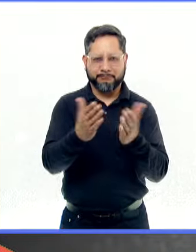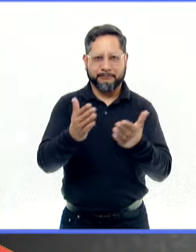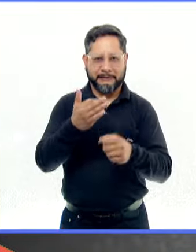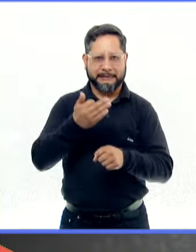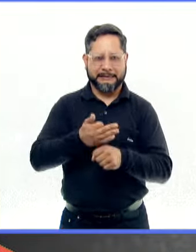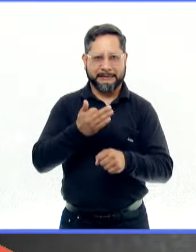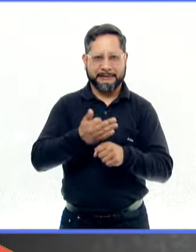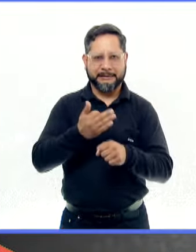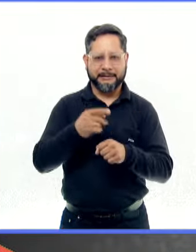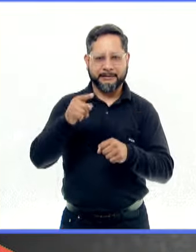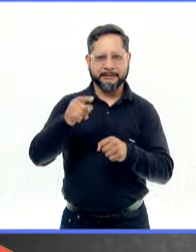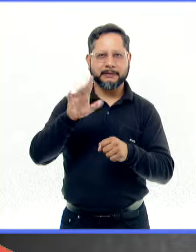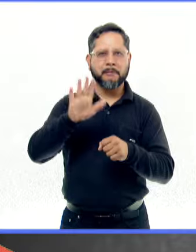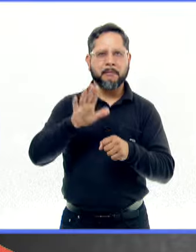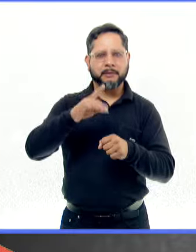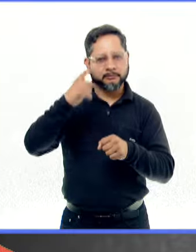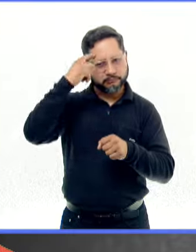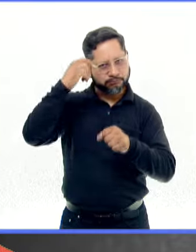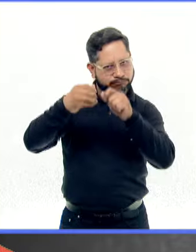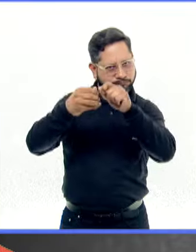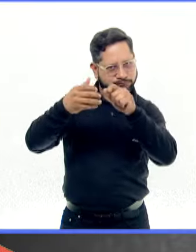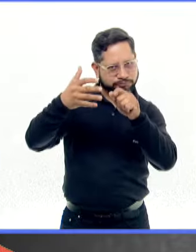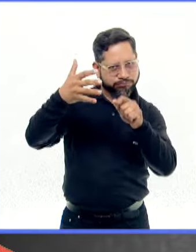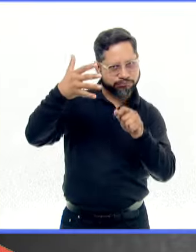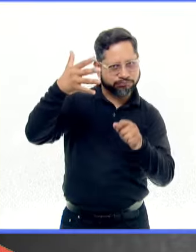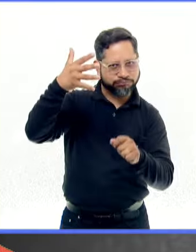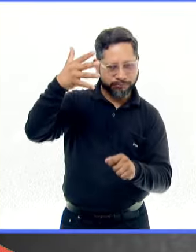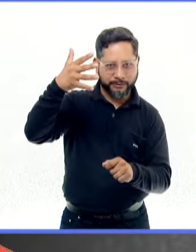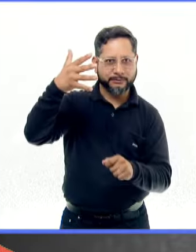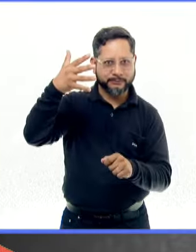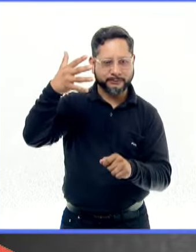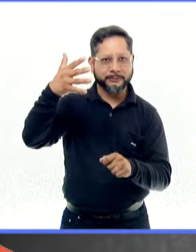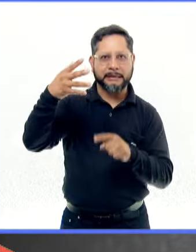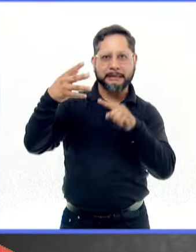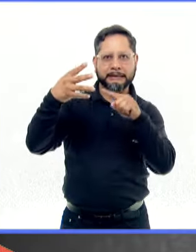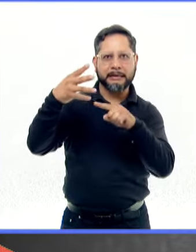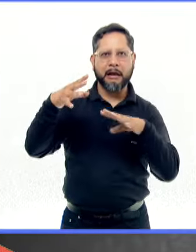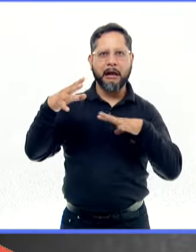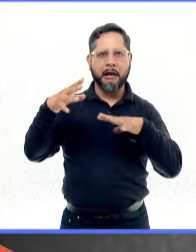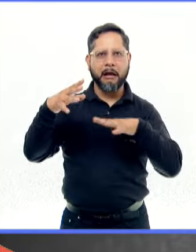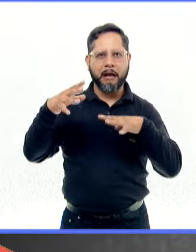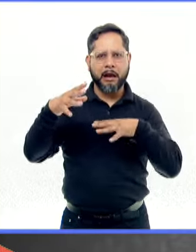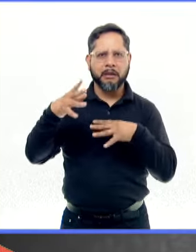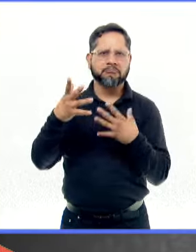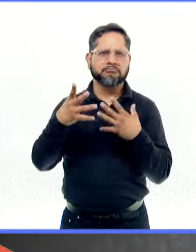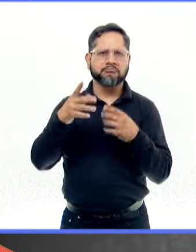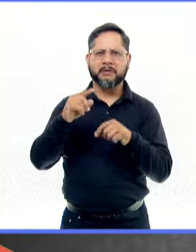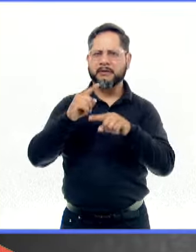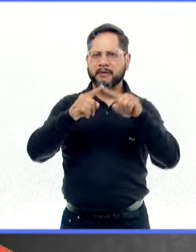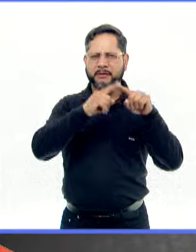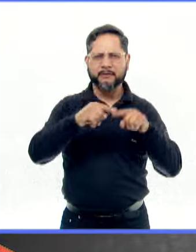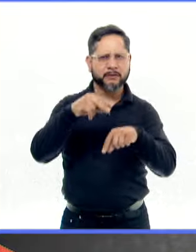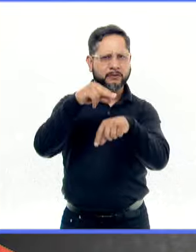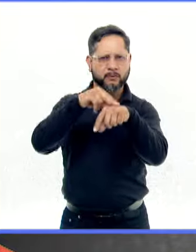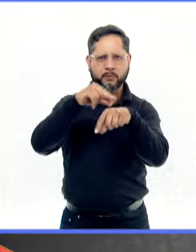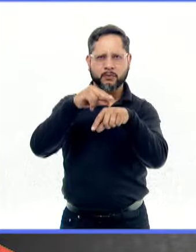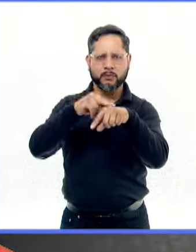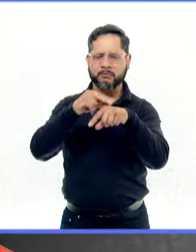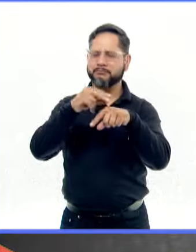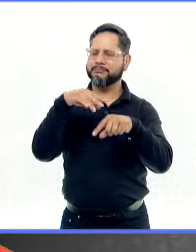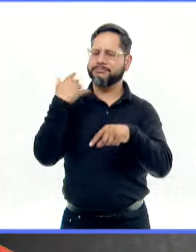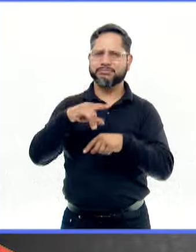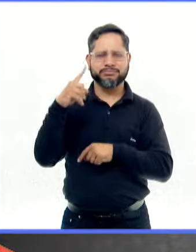hay que hablarlo desde un espectro, un espectro con una variabilidad de manifestaciones clínicas que puede ser muy muy amplia, por eso es la